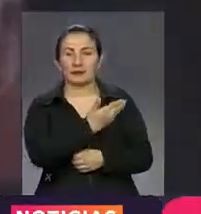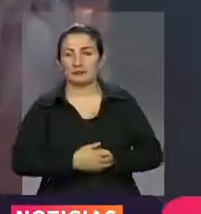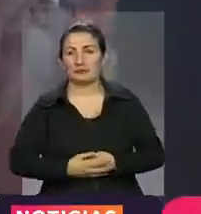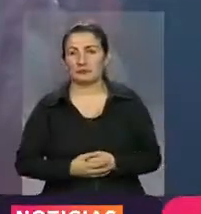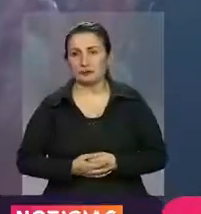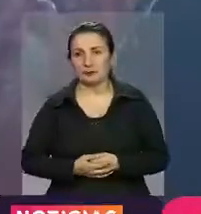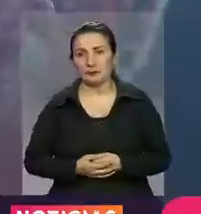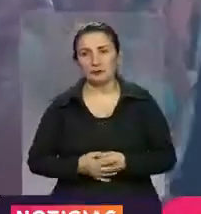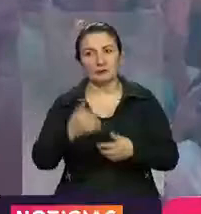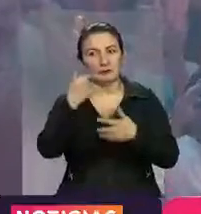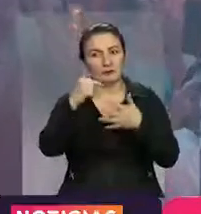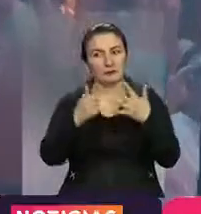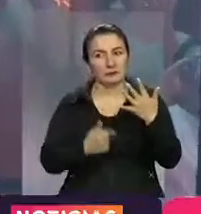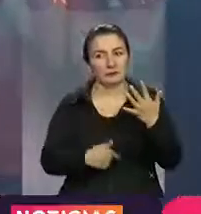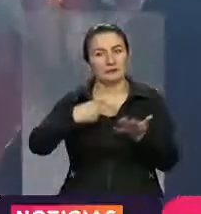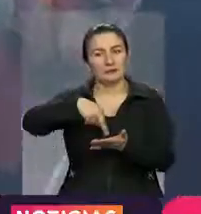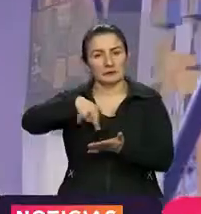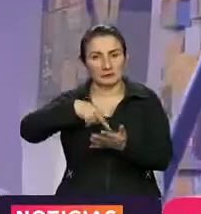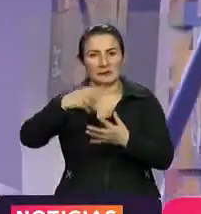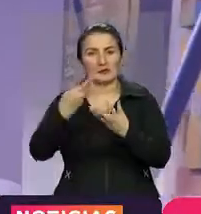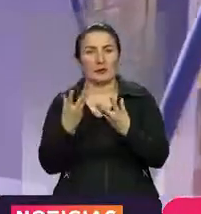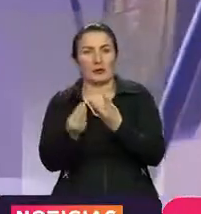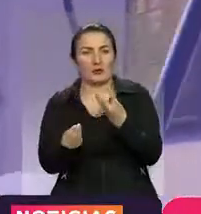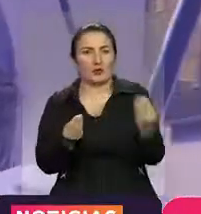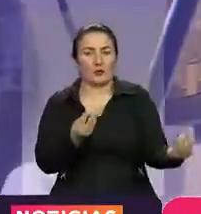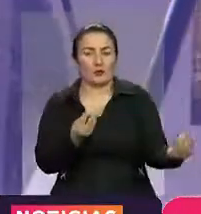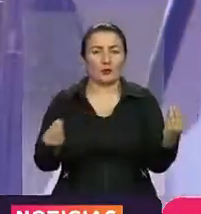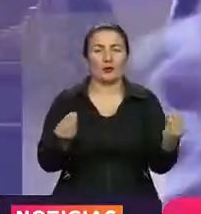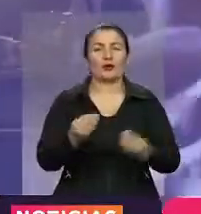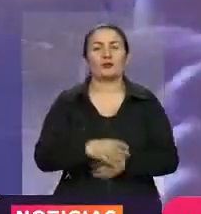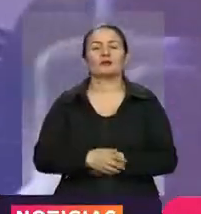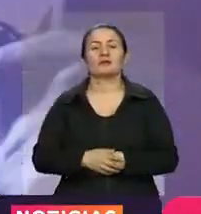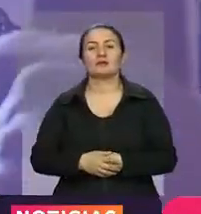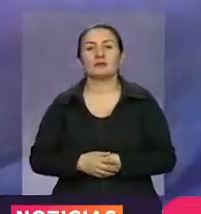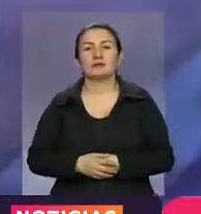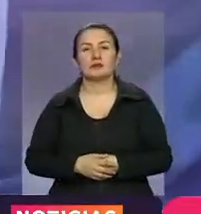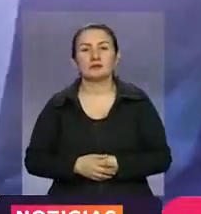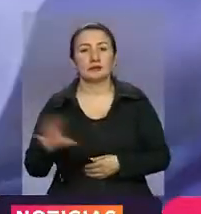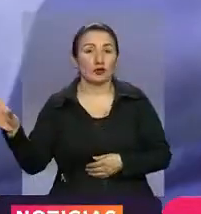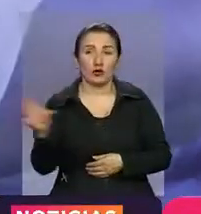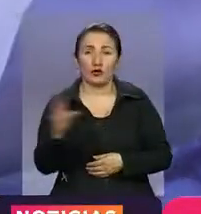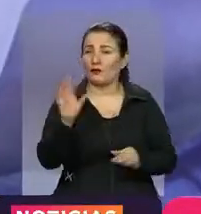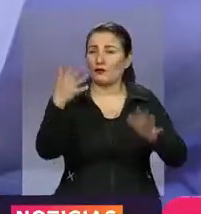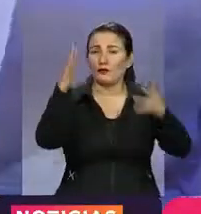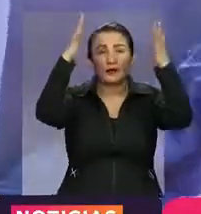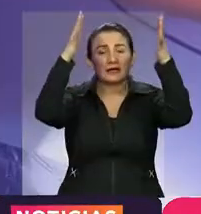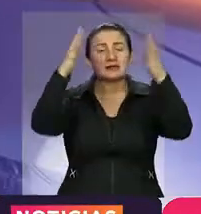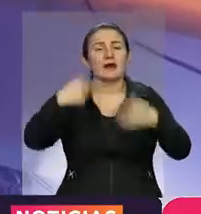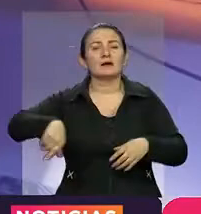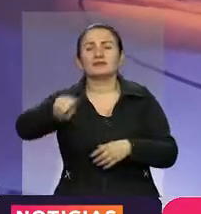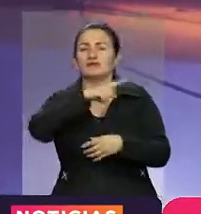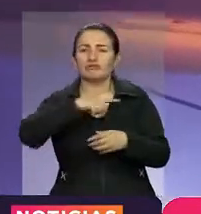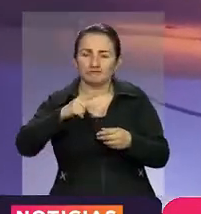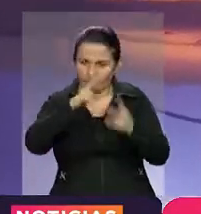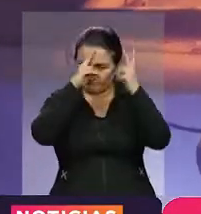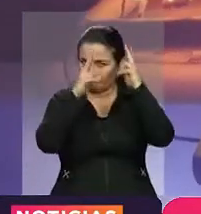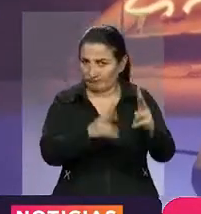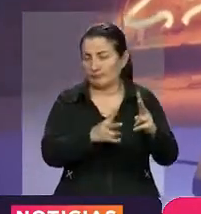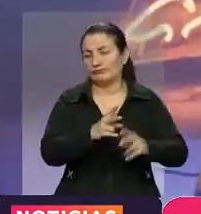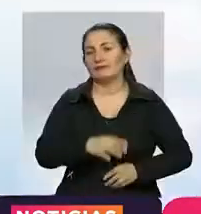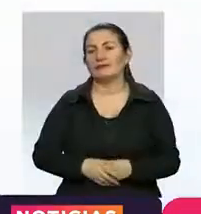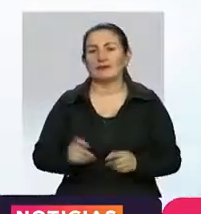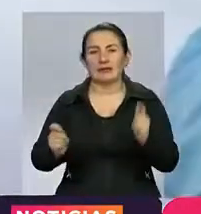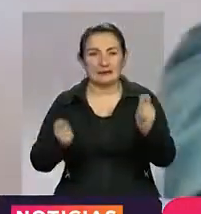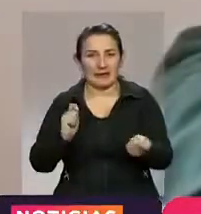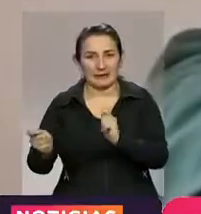Carmelo Torres, Los Gaiteros de San Jacinto, Freddy Sarrieta y Pascual Castro. Una fiesta musical para enaltecer la escena en Casa de